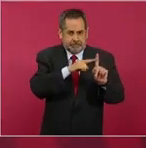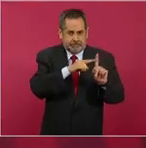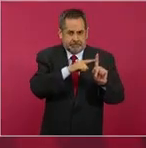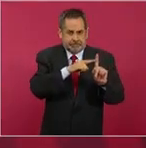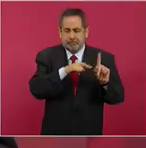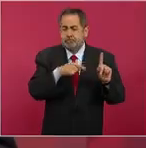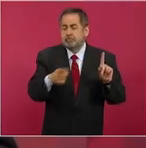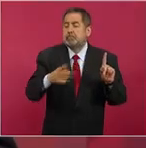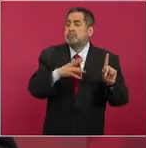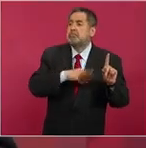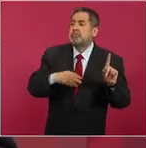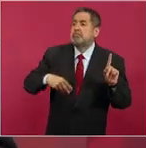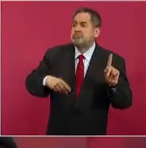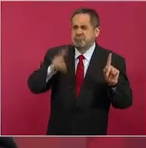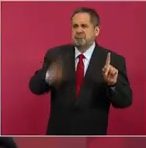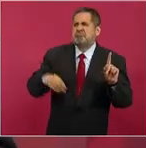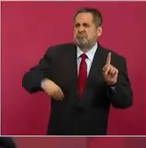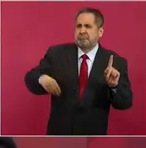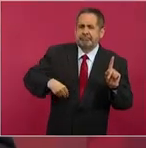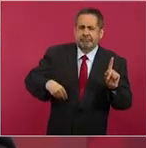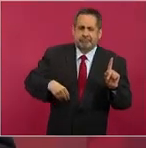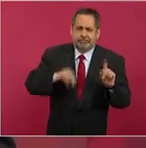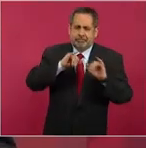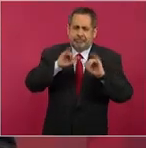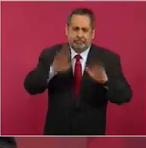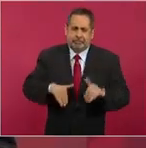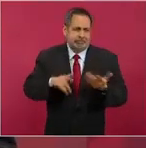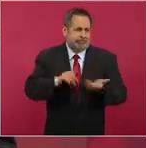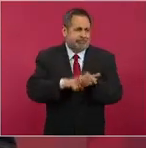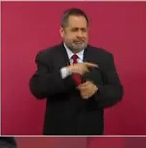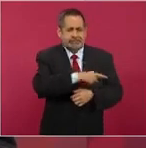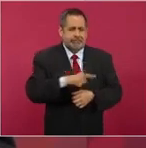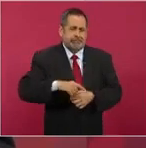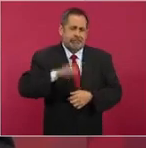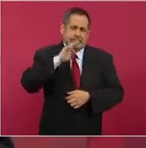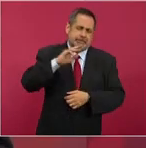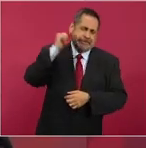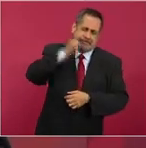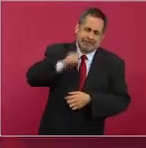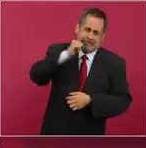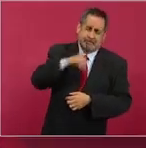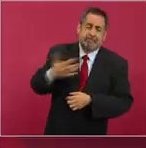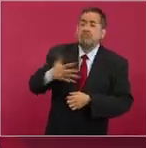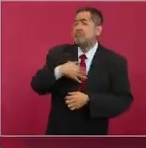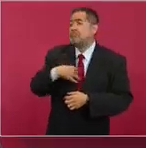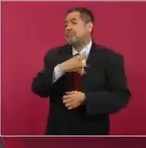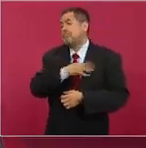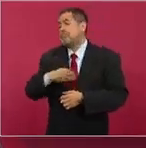que diga lo contrario. O sea, el amor de las madres a los hijos es